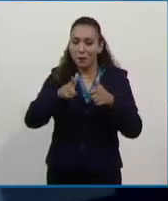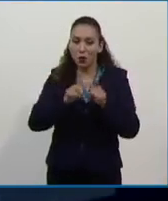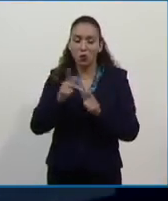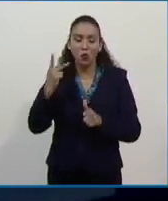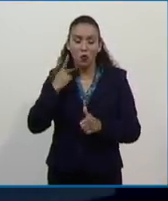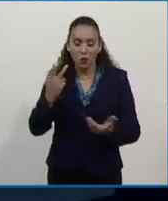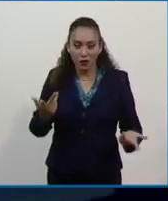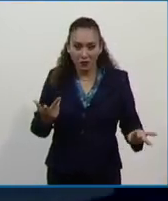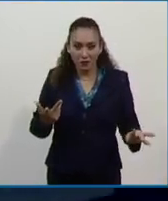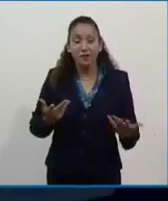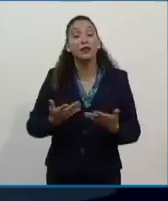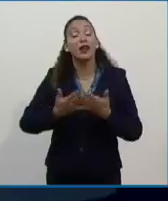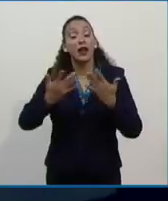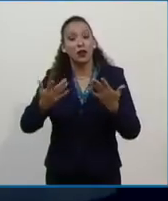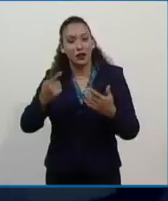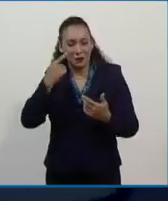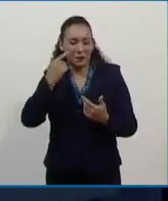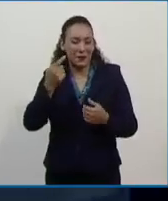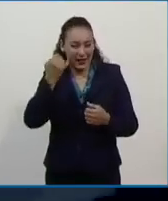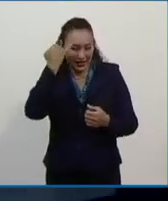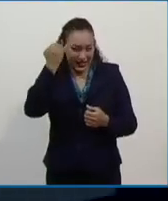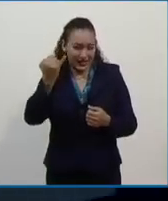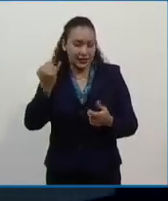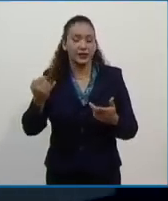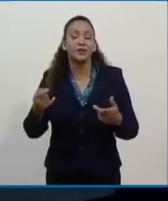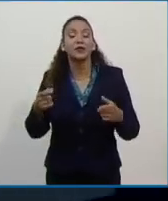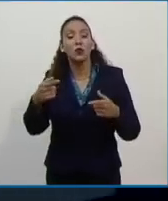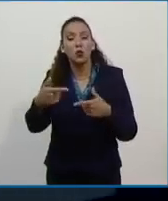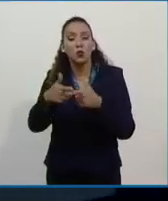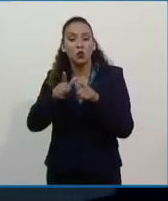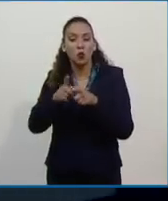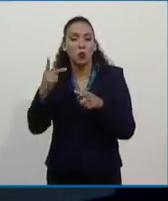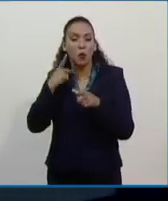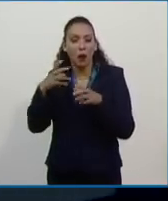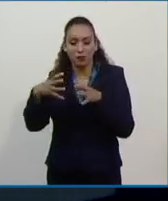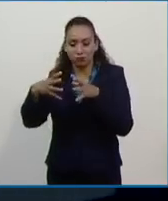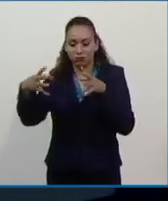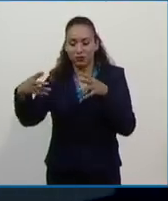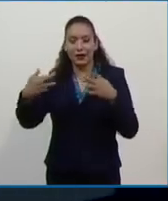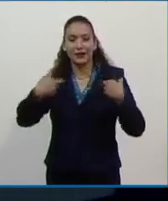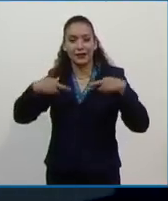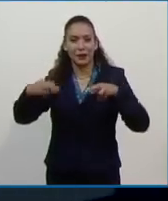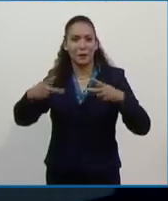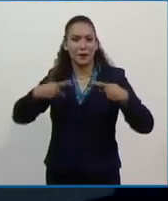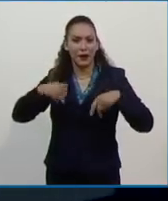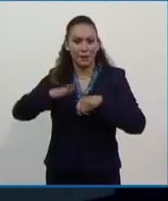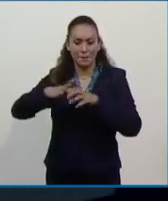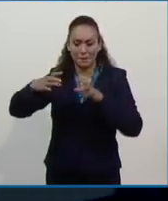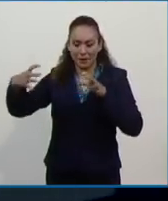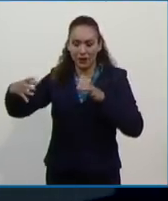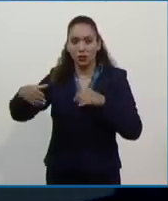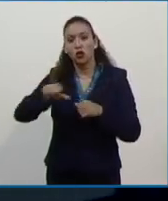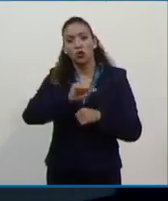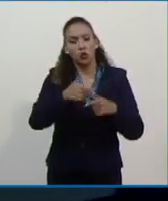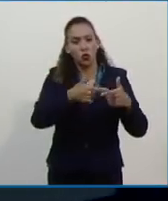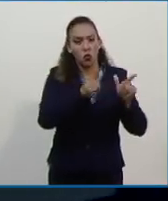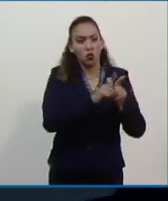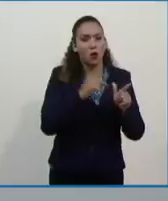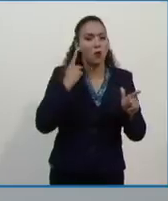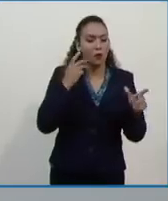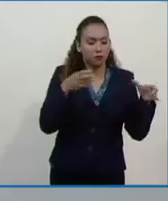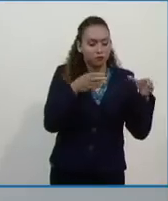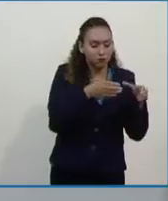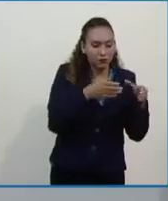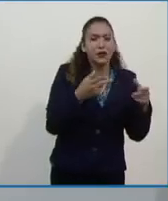candados a la Constitución. Es la mayoría que sirve para reformar la Constitución, para aprobar el Plan C o la reforma constitucional que